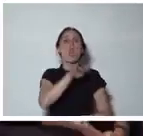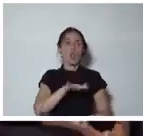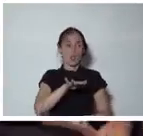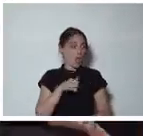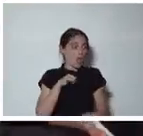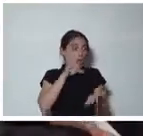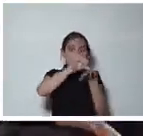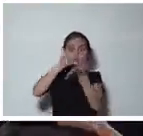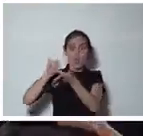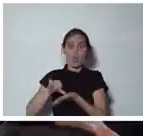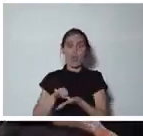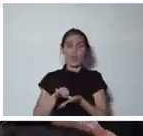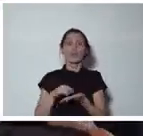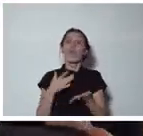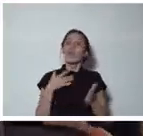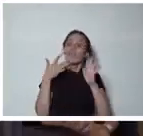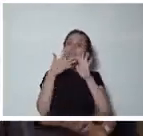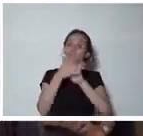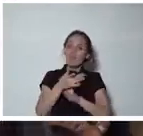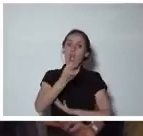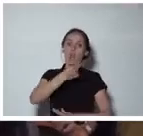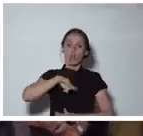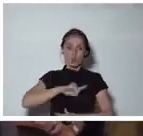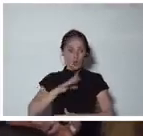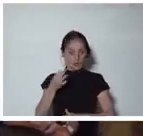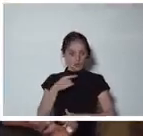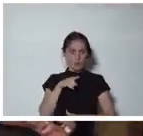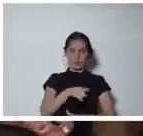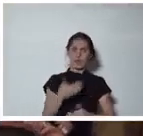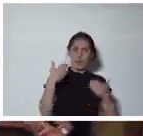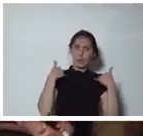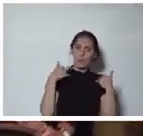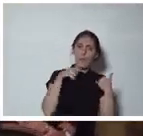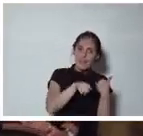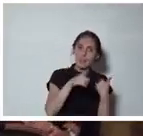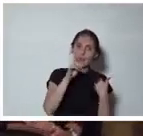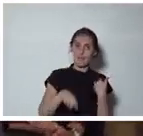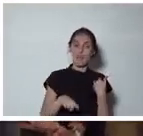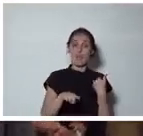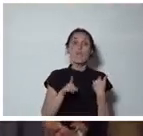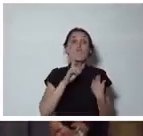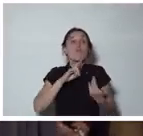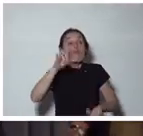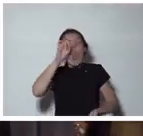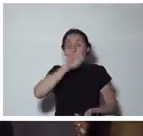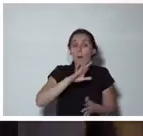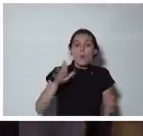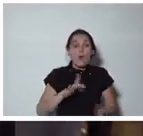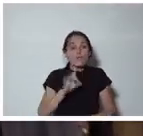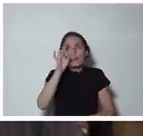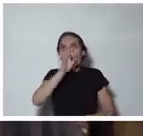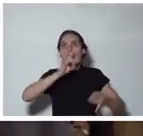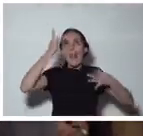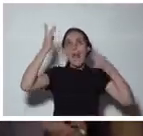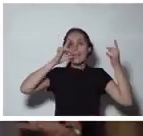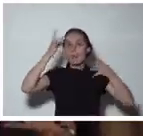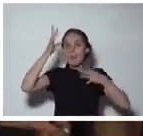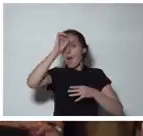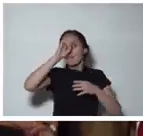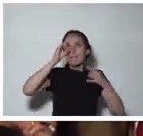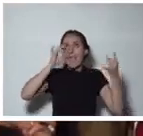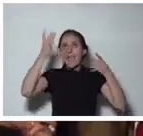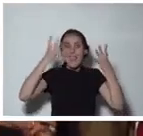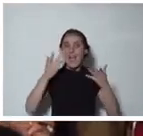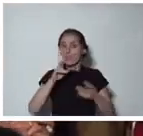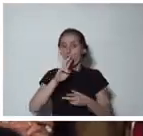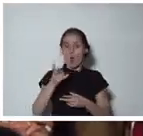intervenir como sea con creatividad con colaboración con la ciudadanía eh buscando la alianza de otras administraciones